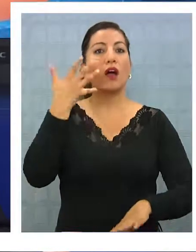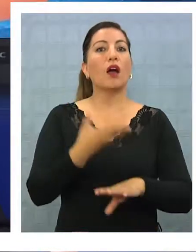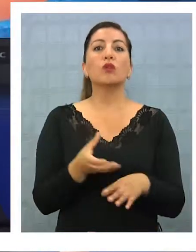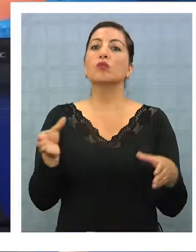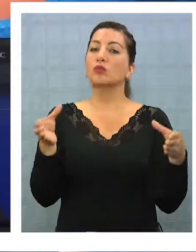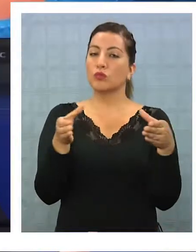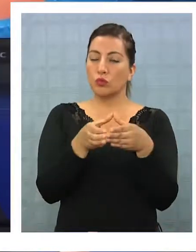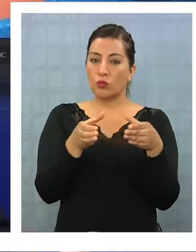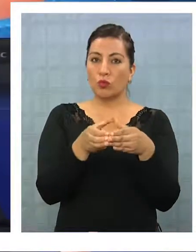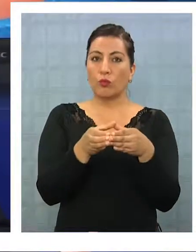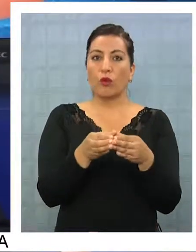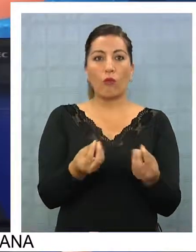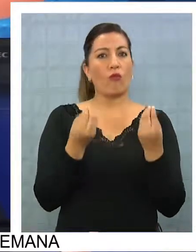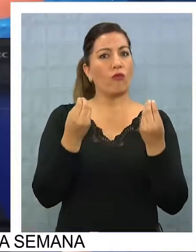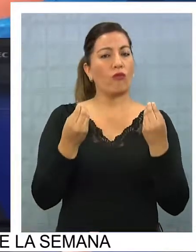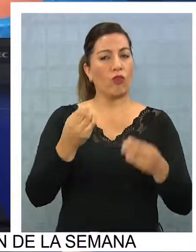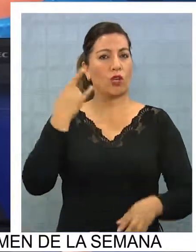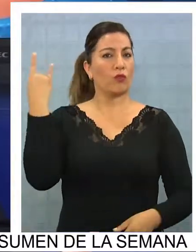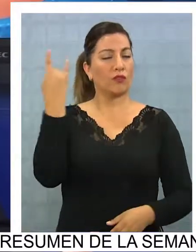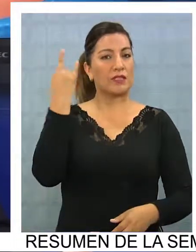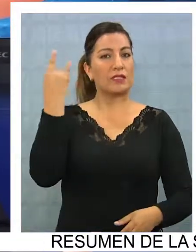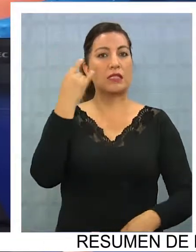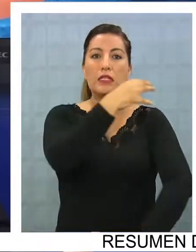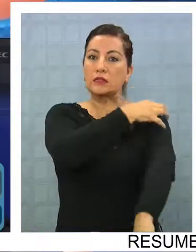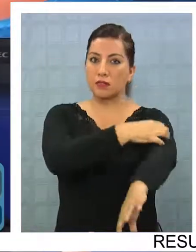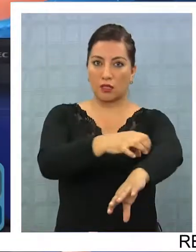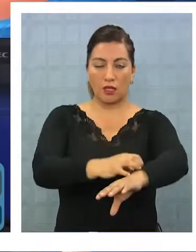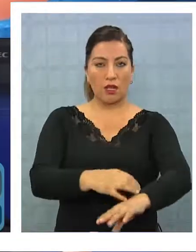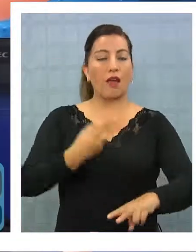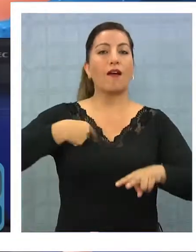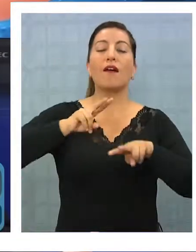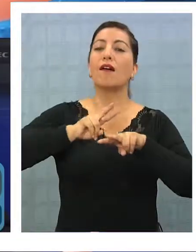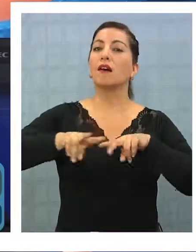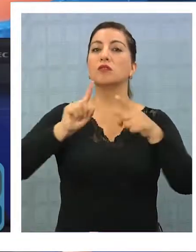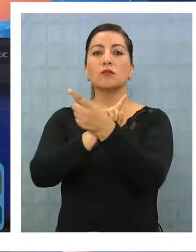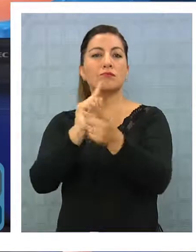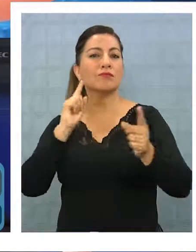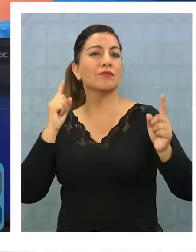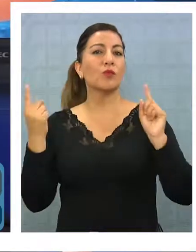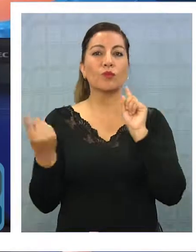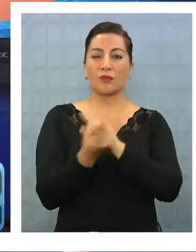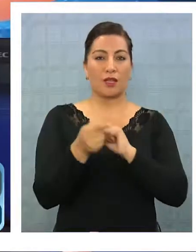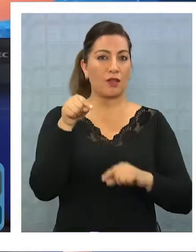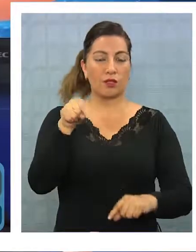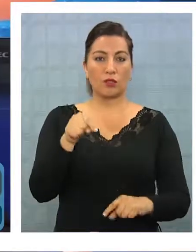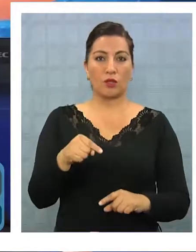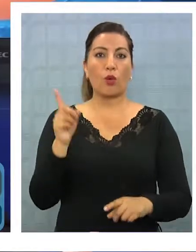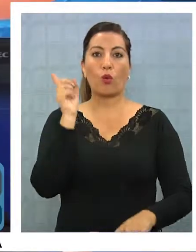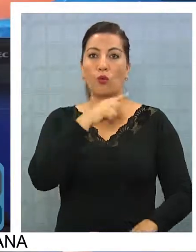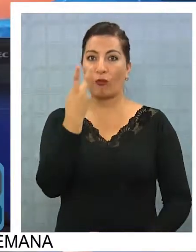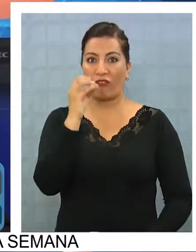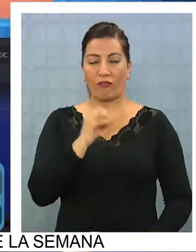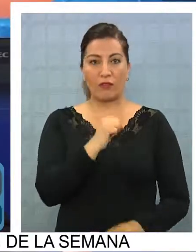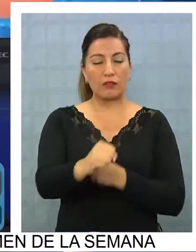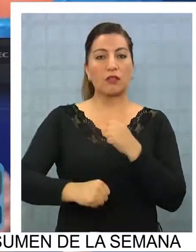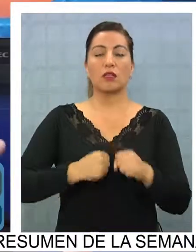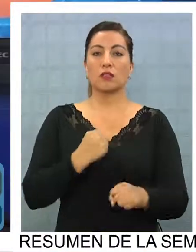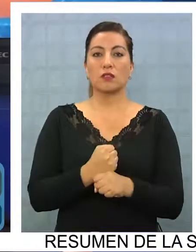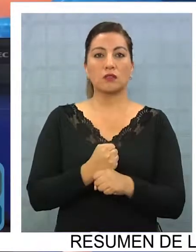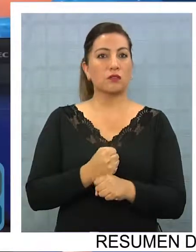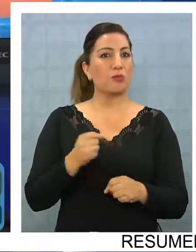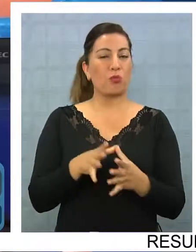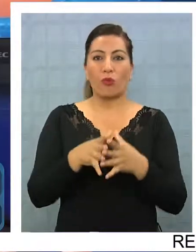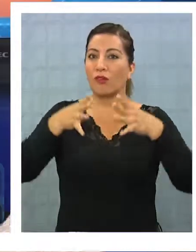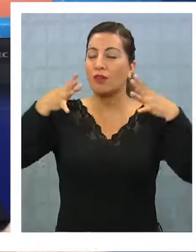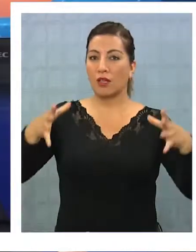de estupendas universidades estatales regionales que han hecho una transformación en los últimos 20 años de